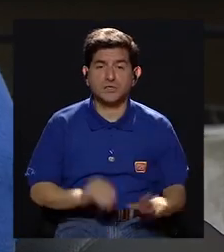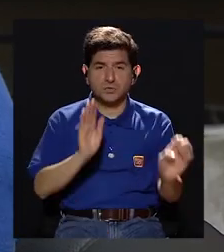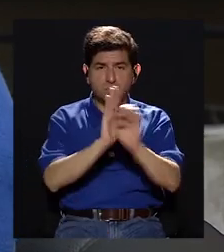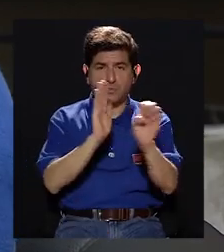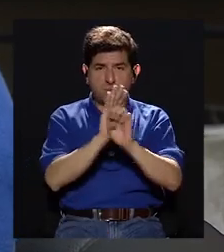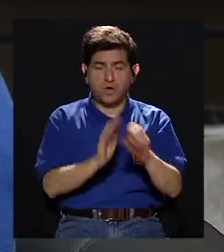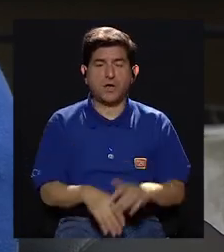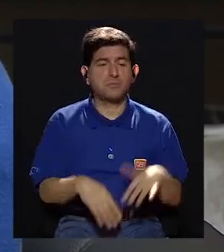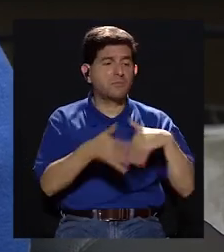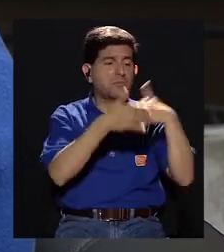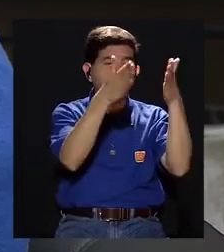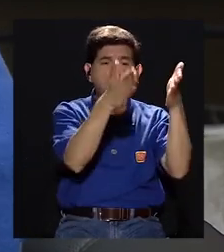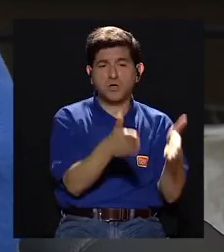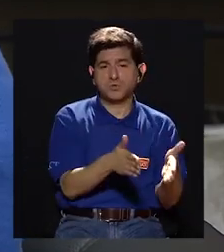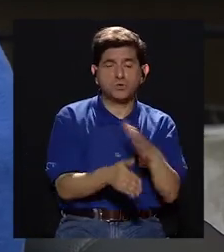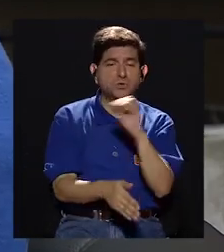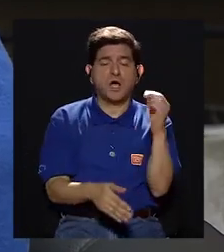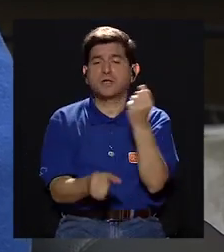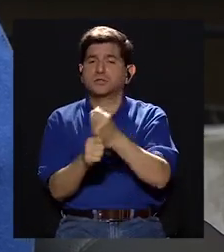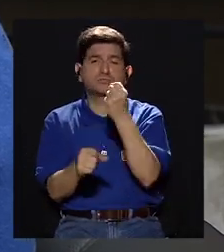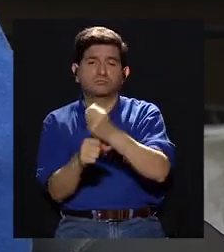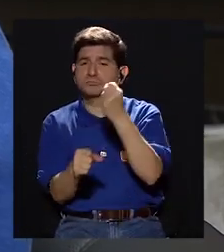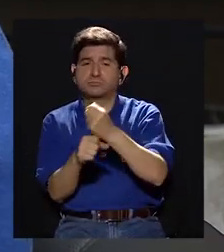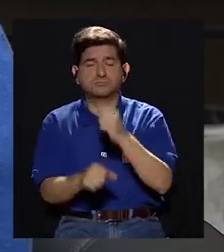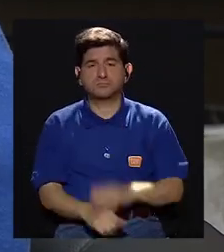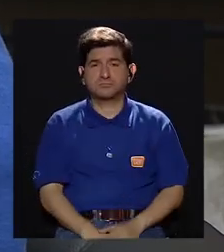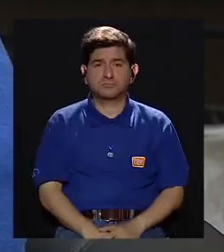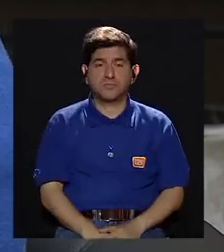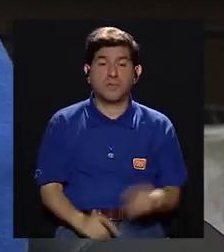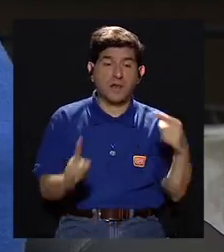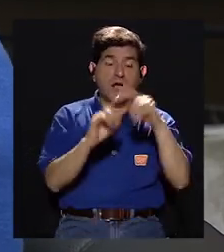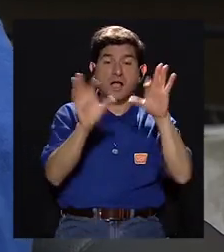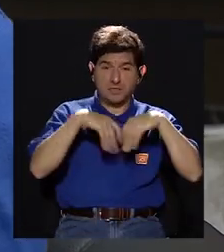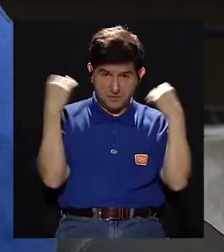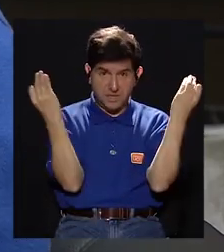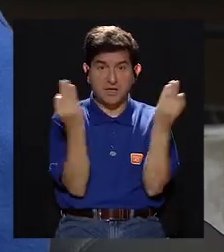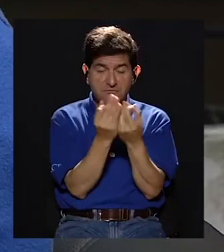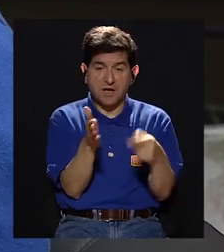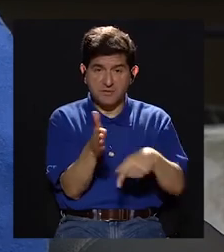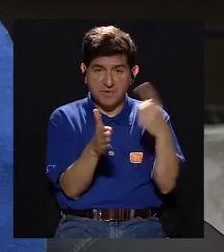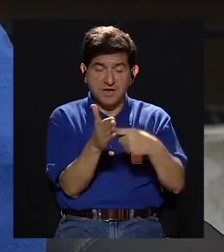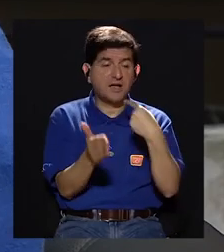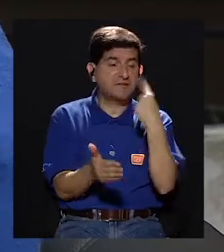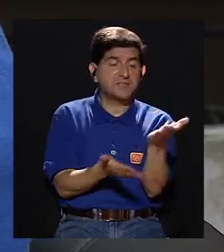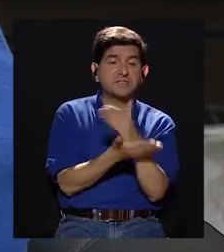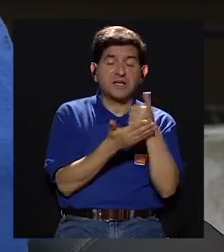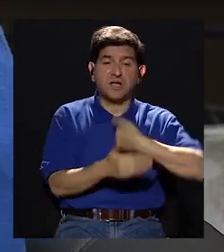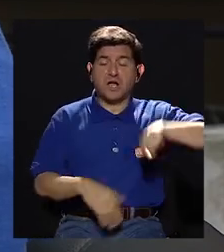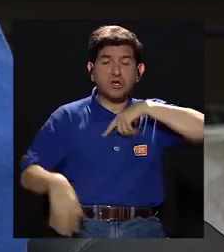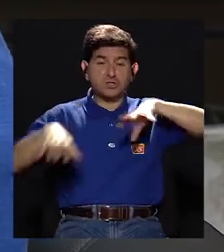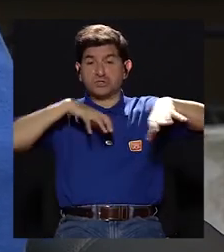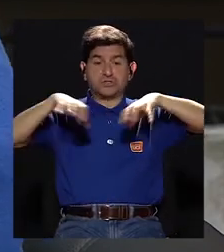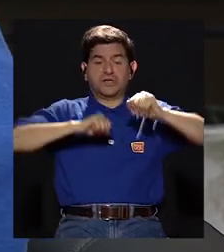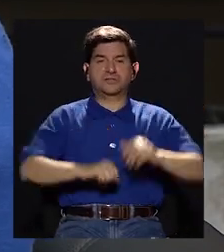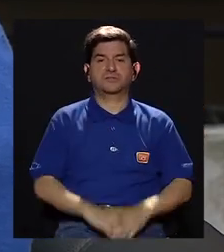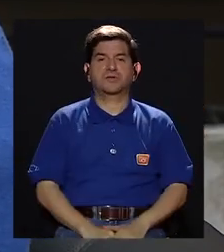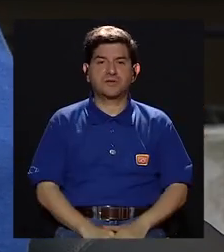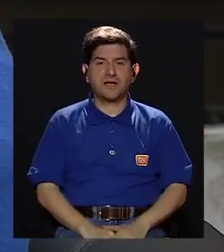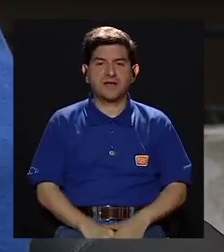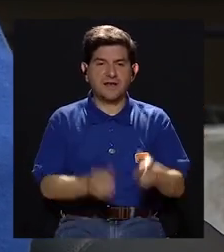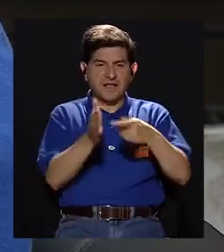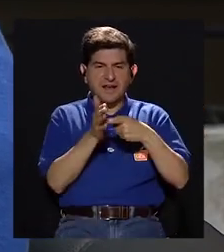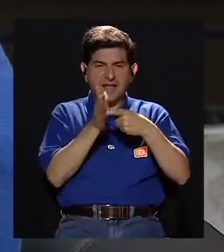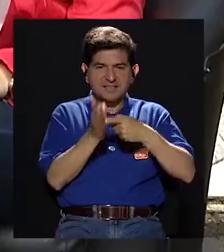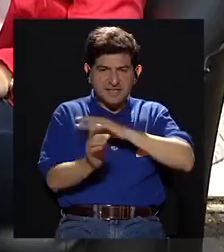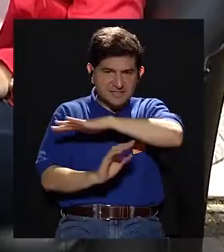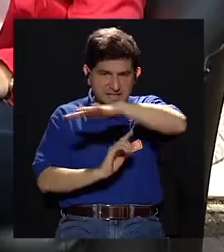pasa todos los días, por ejemplo, aquí los estudiantes o en el trabajo o hasta en la familia, ¿verdad? Que a veces nos dicen algo y reaccionamos, ¿verdad?